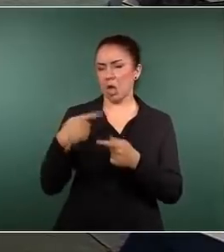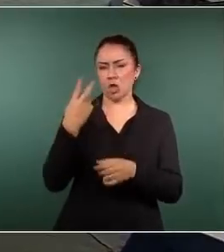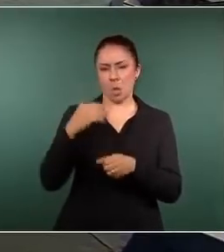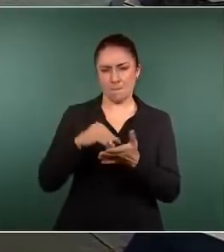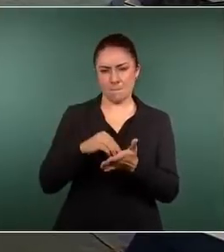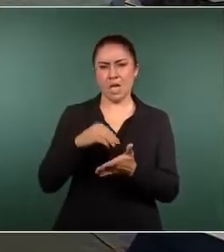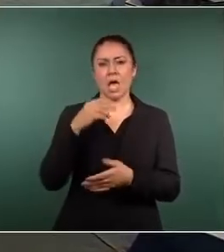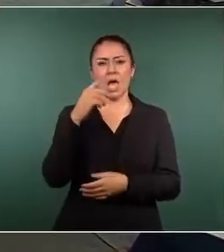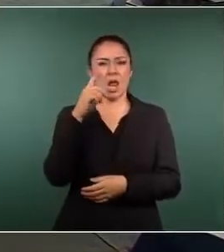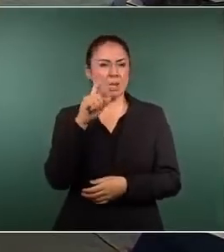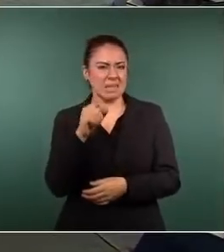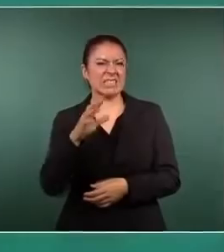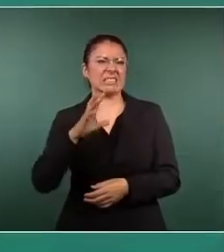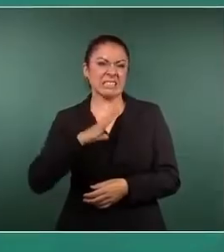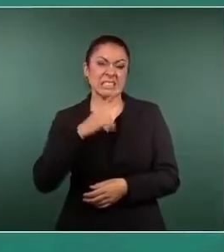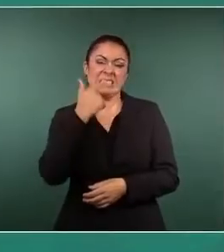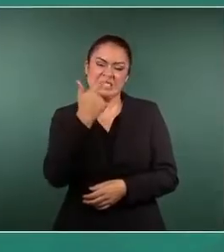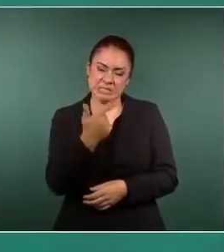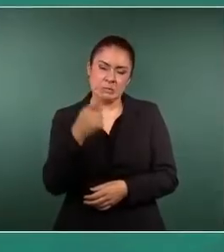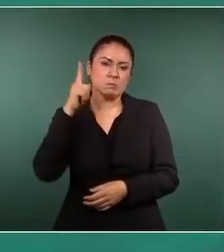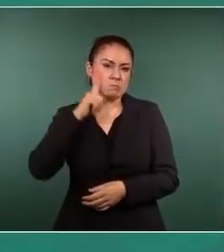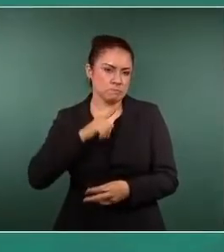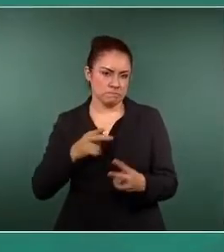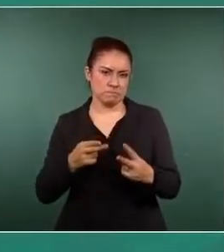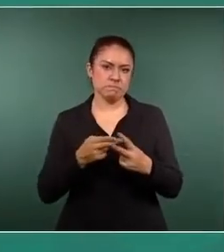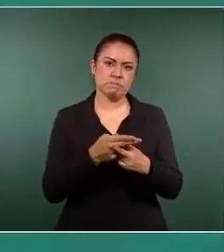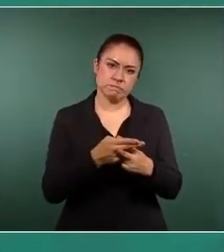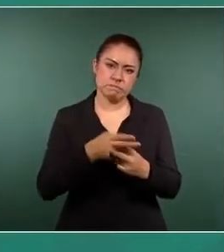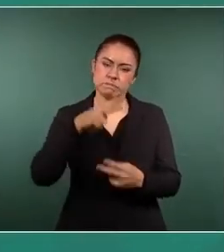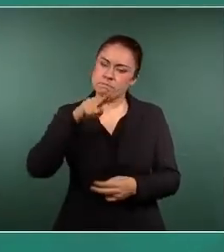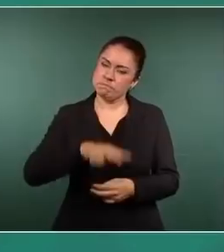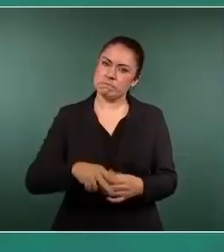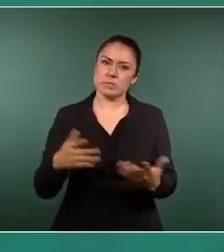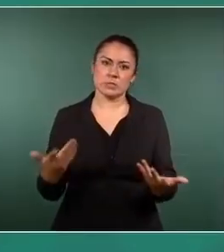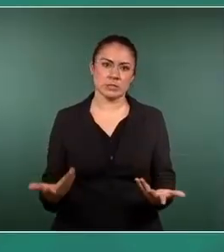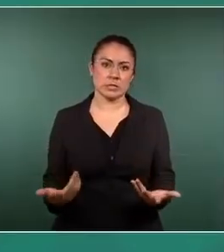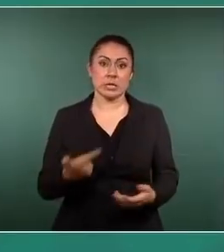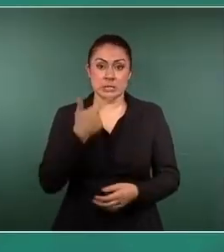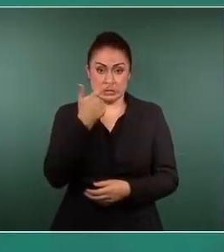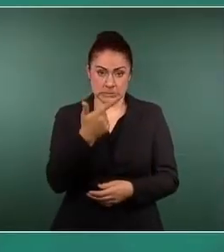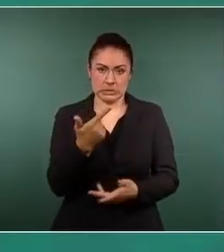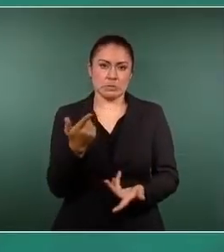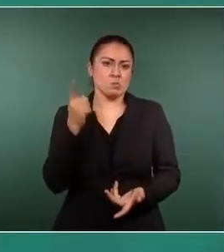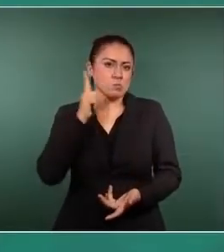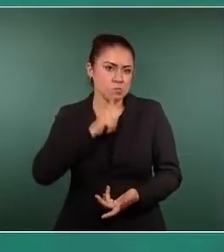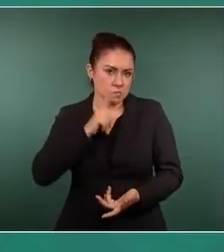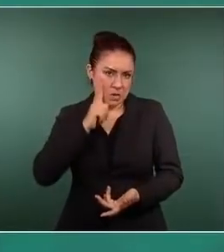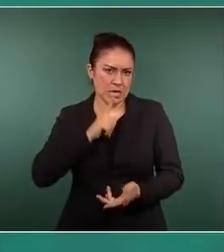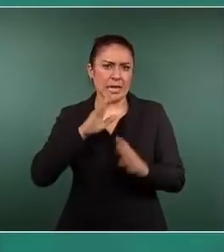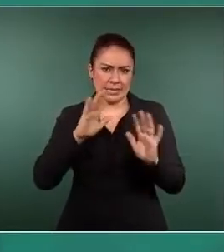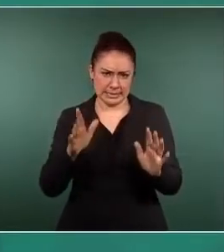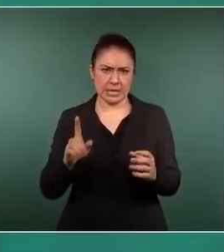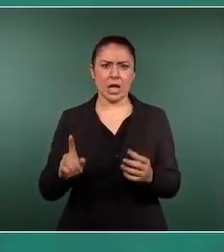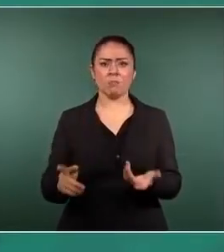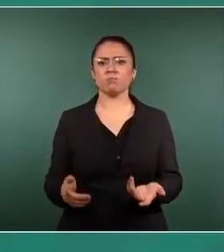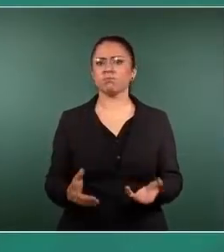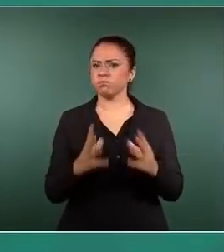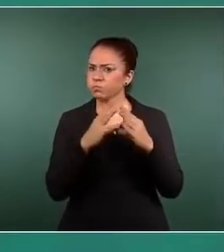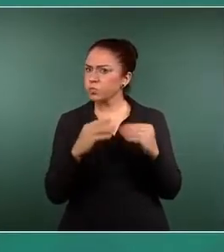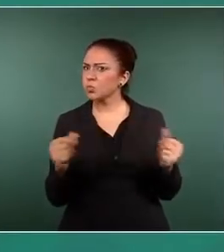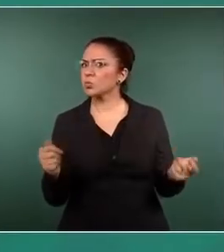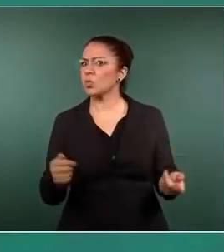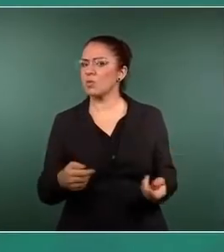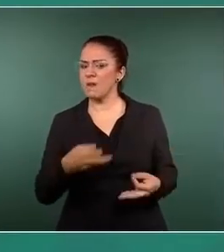77 feminicidios lamentablemente y de los 7 casos ya se han resuelto y en algunos